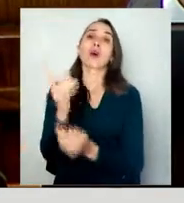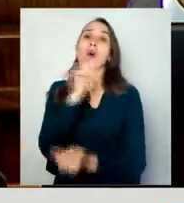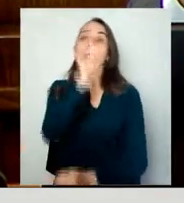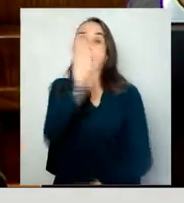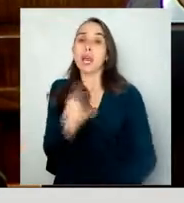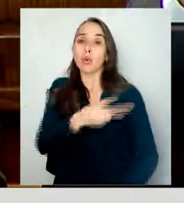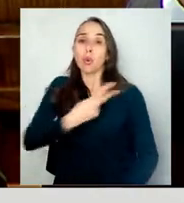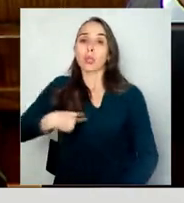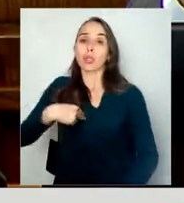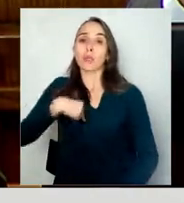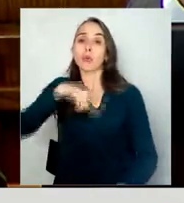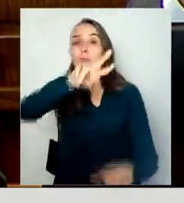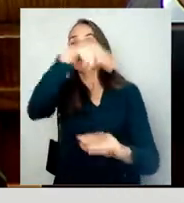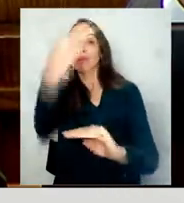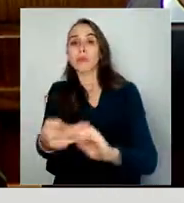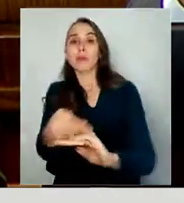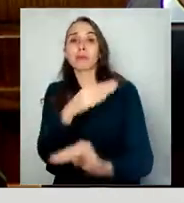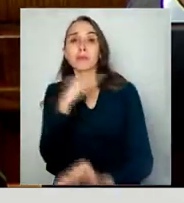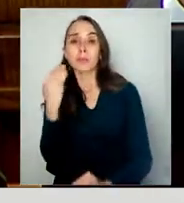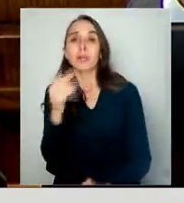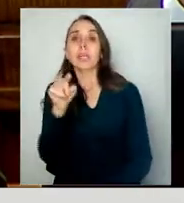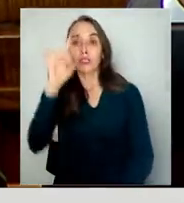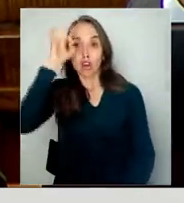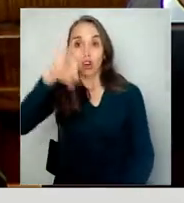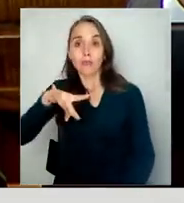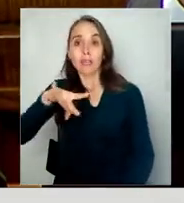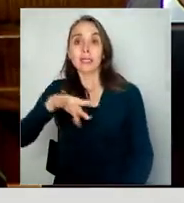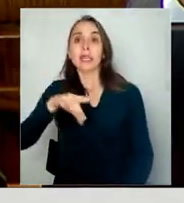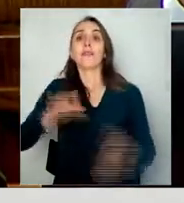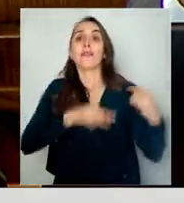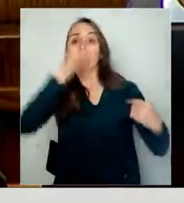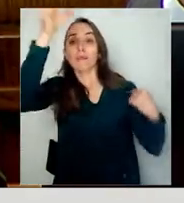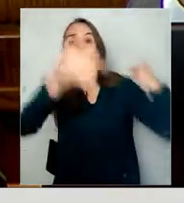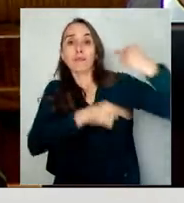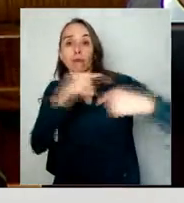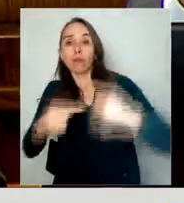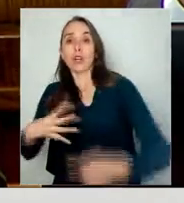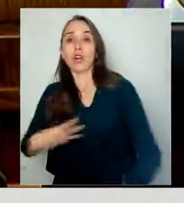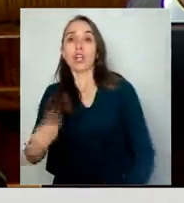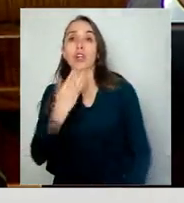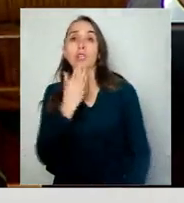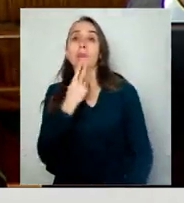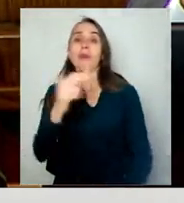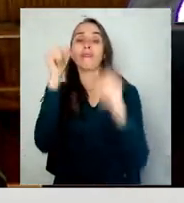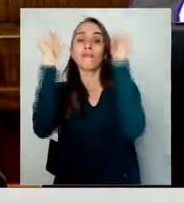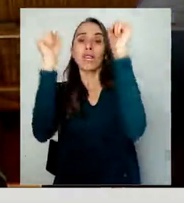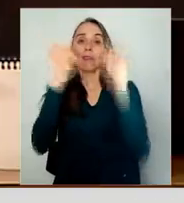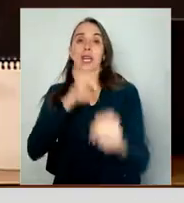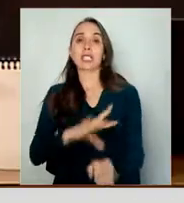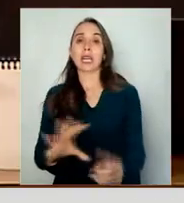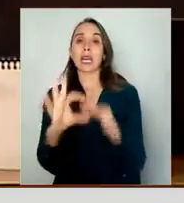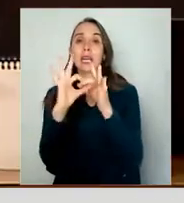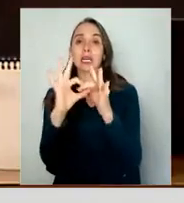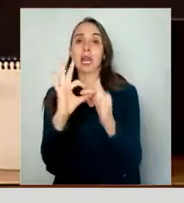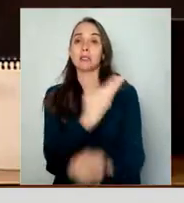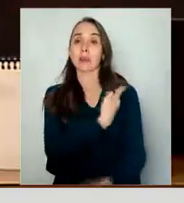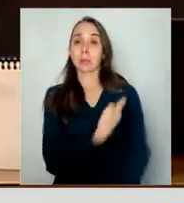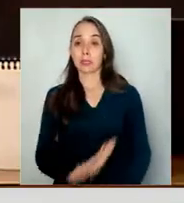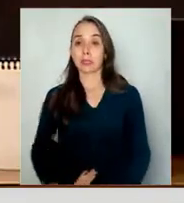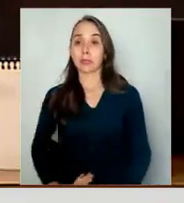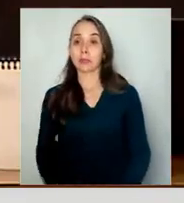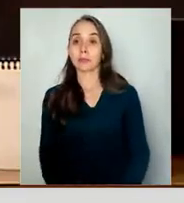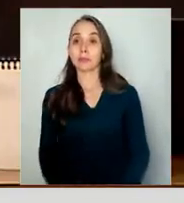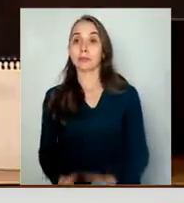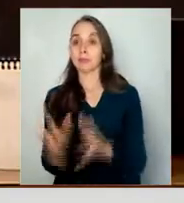esto lo sabrán nuestros hijos también viva chile Gracias presidente Muchas gracias